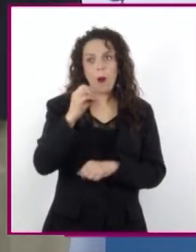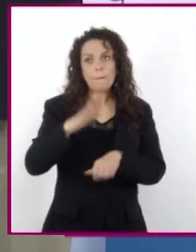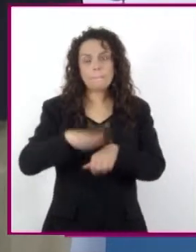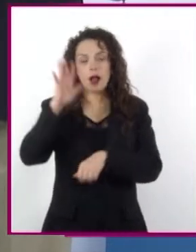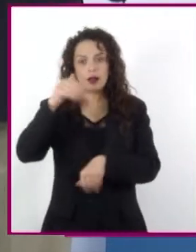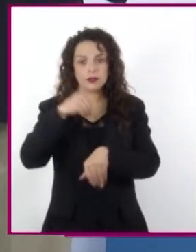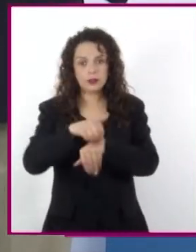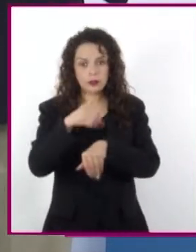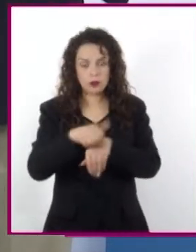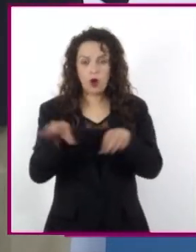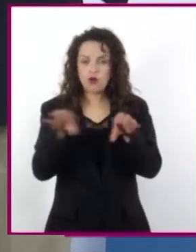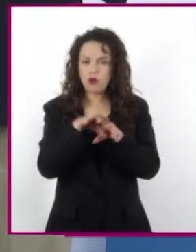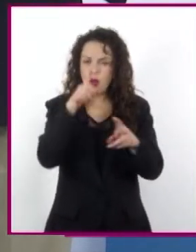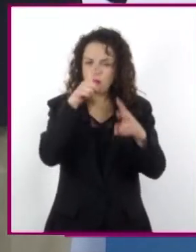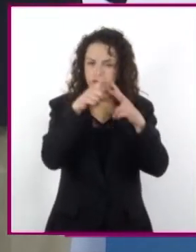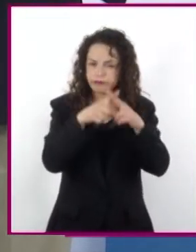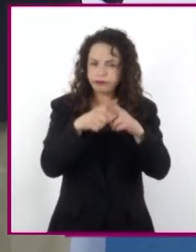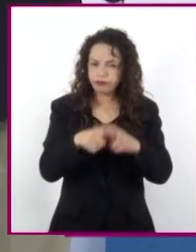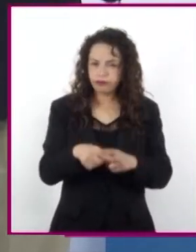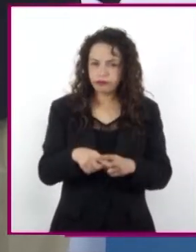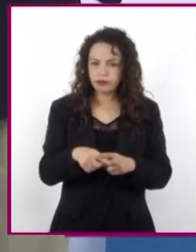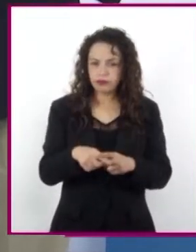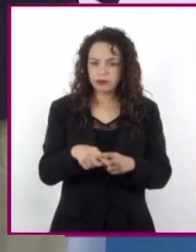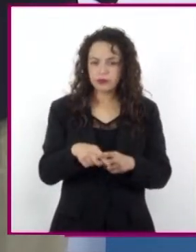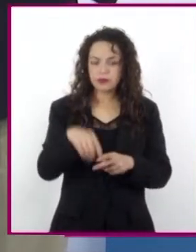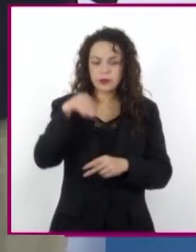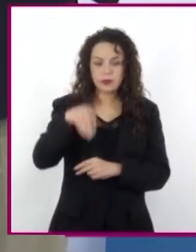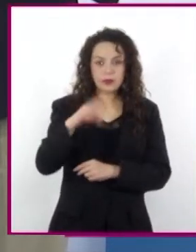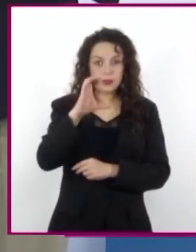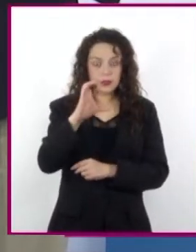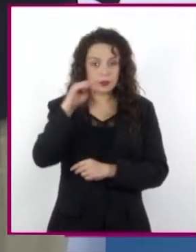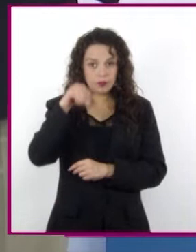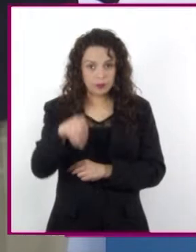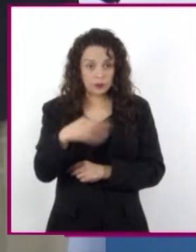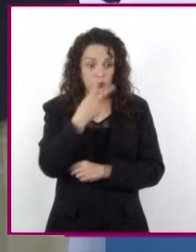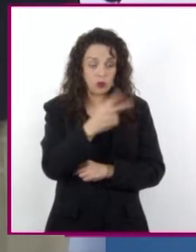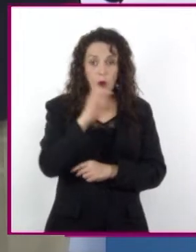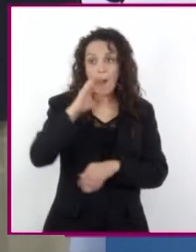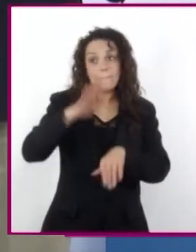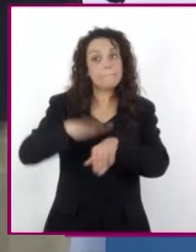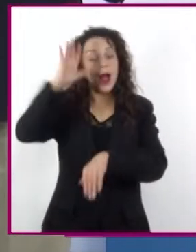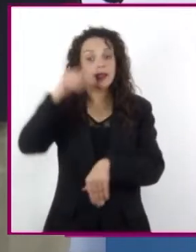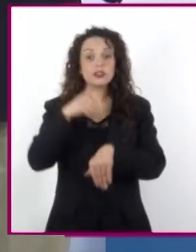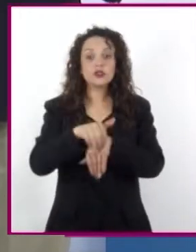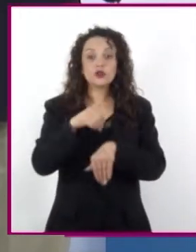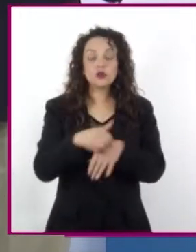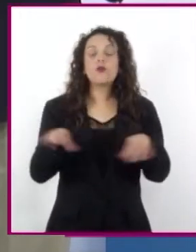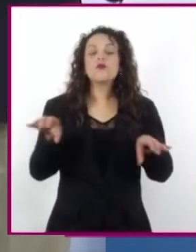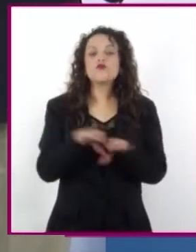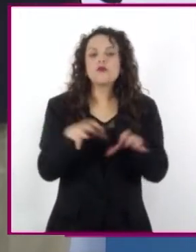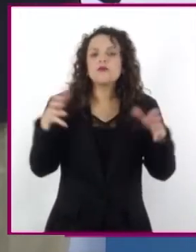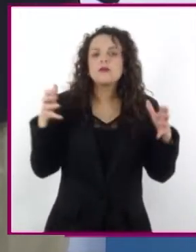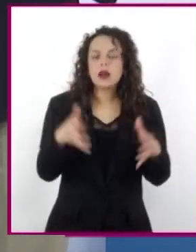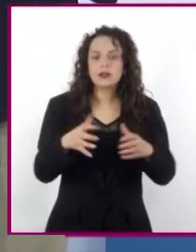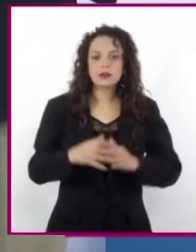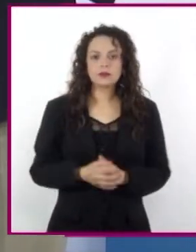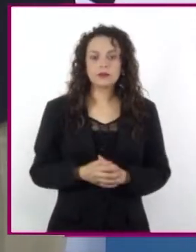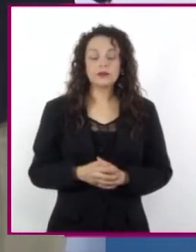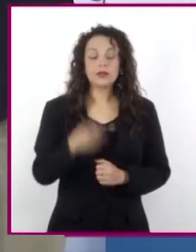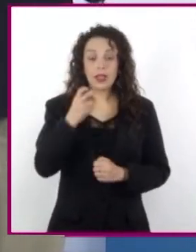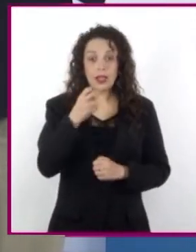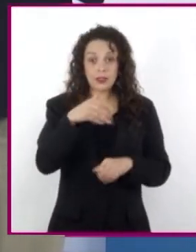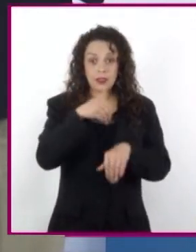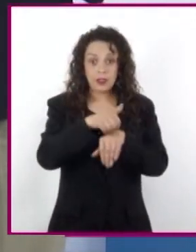Para calcular el mínimo común múltiplo de 2 o más números, empezamos por descomponer esos